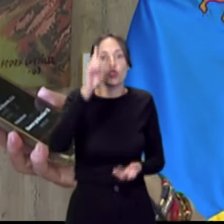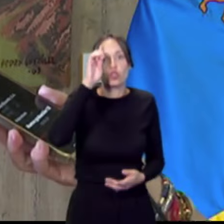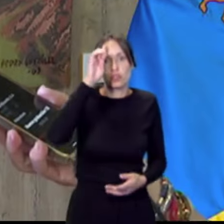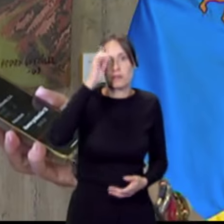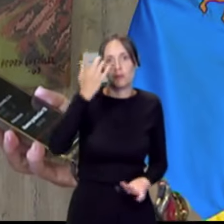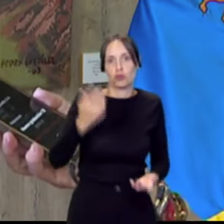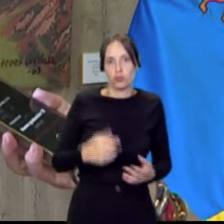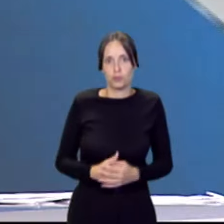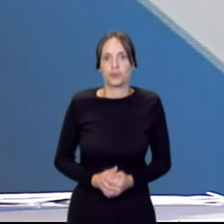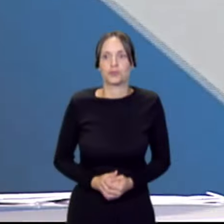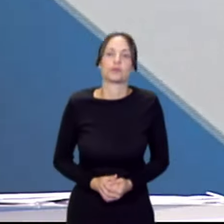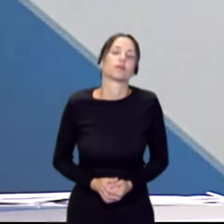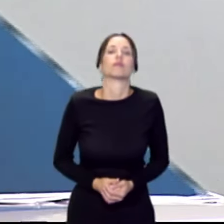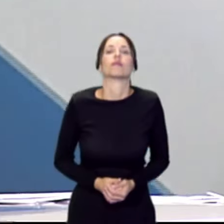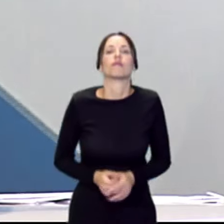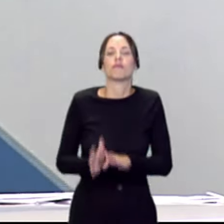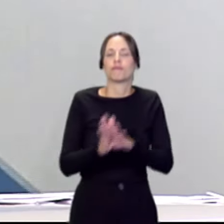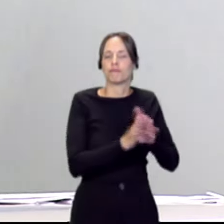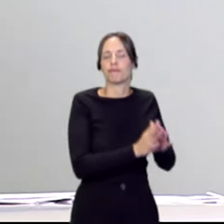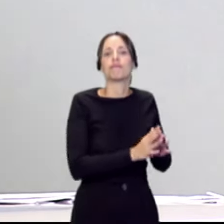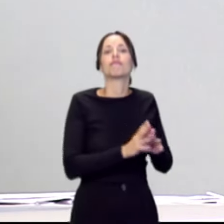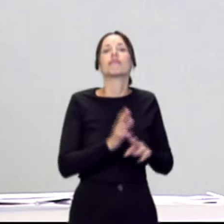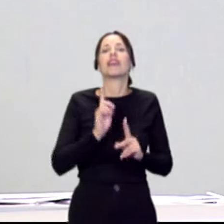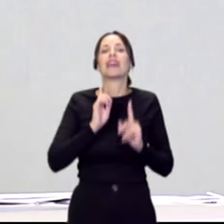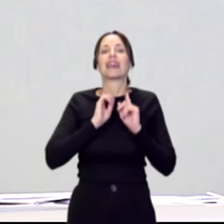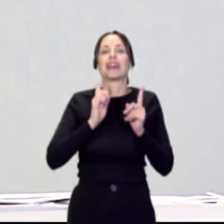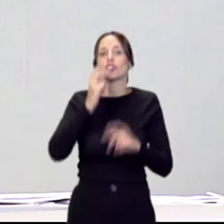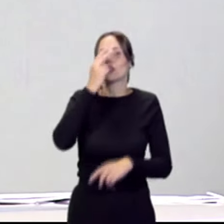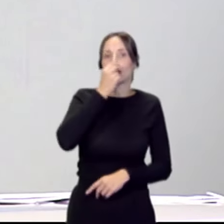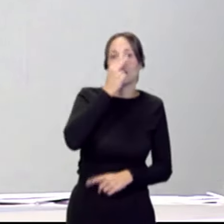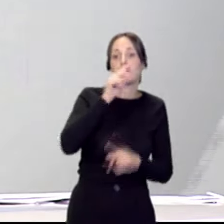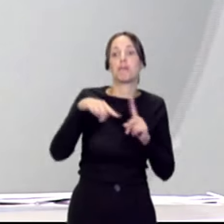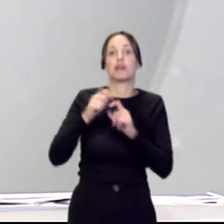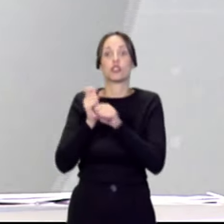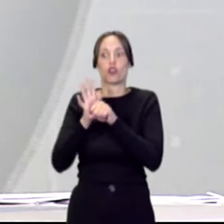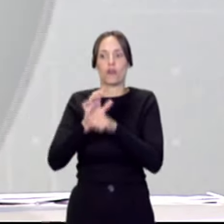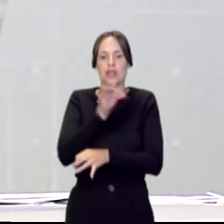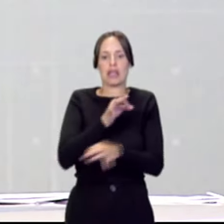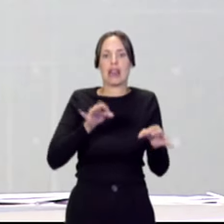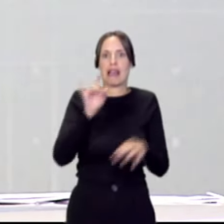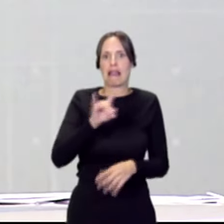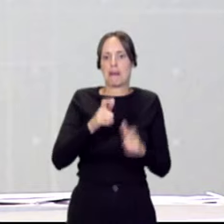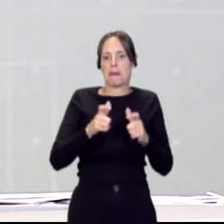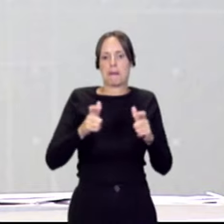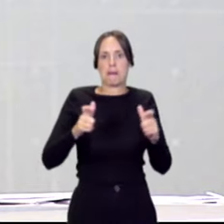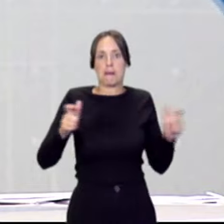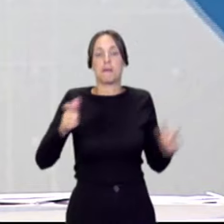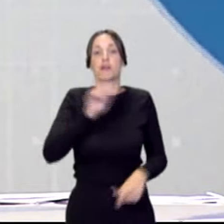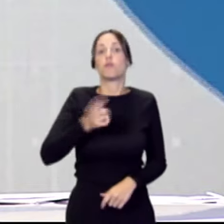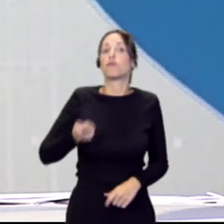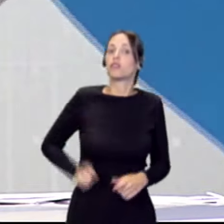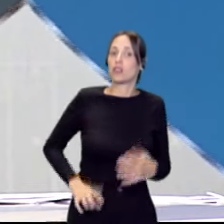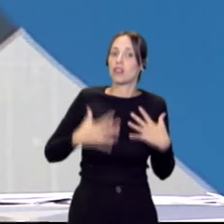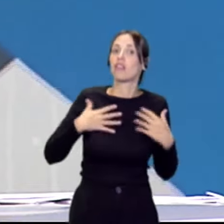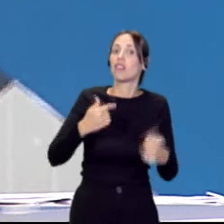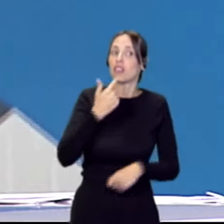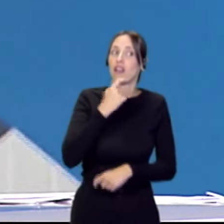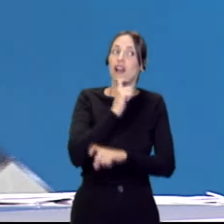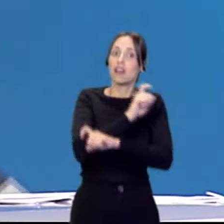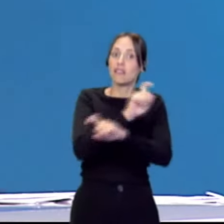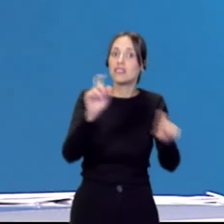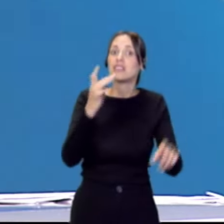sabemos. Continúan aumentando los casos de gripe y COVID en las islas. Los profesionales sanitarios alertan de que, de seguir así,